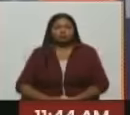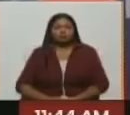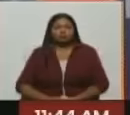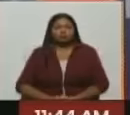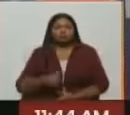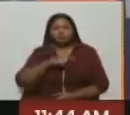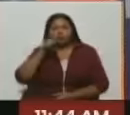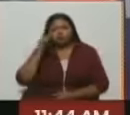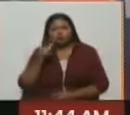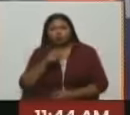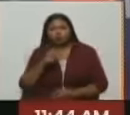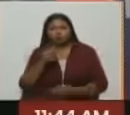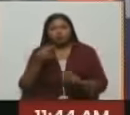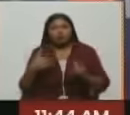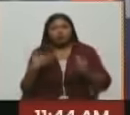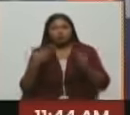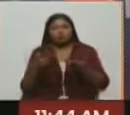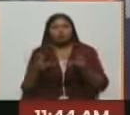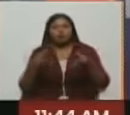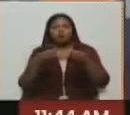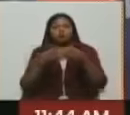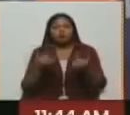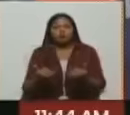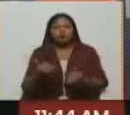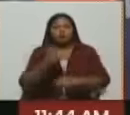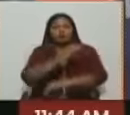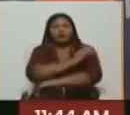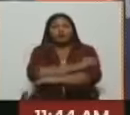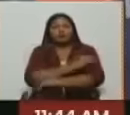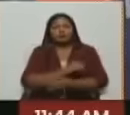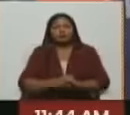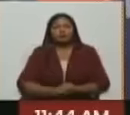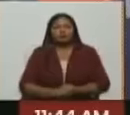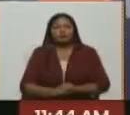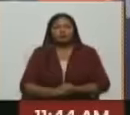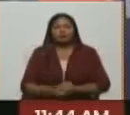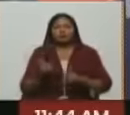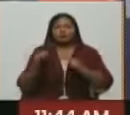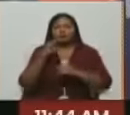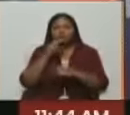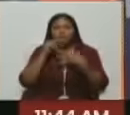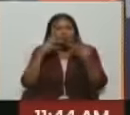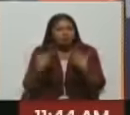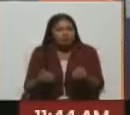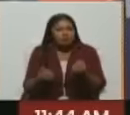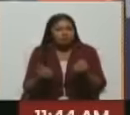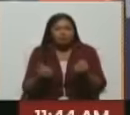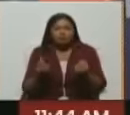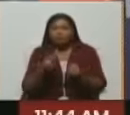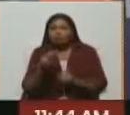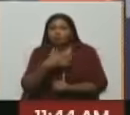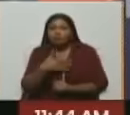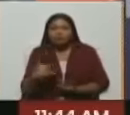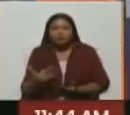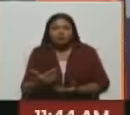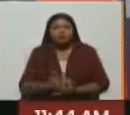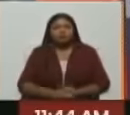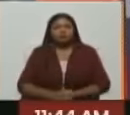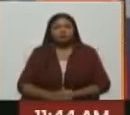no les dio a este factor extremista que no entiende, no quiere y